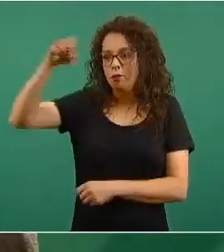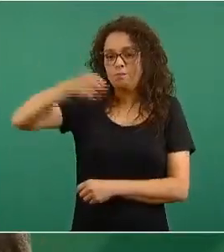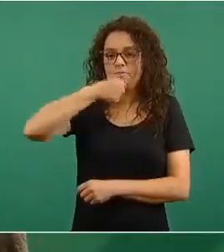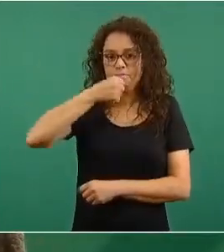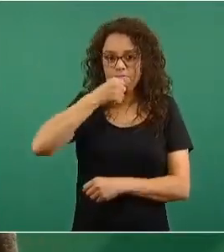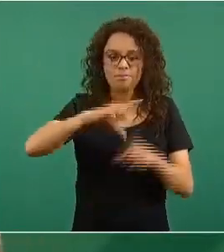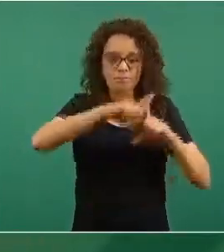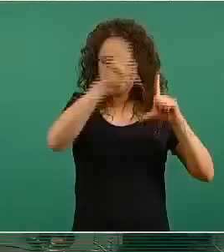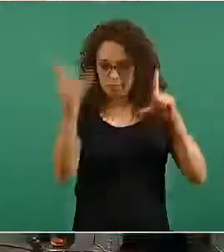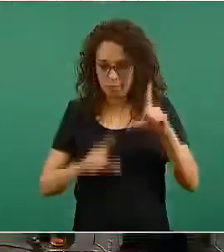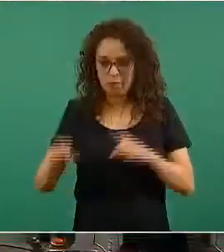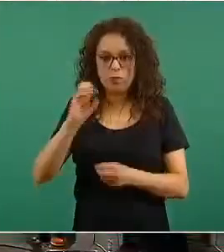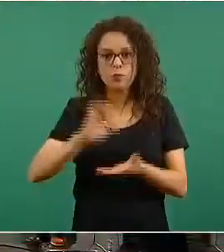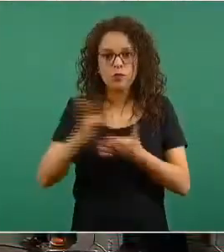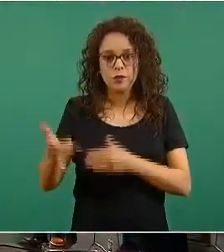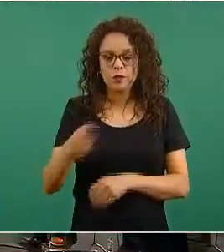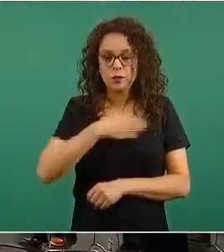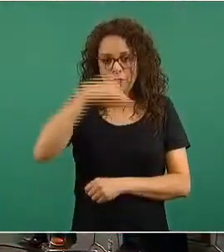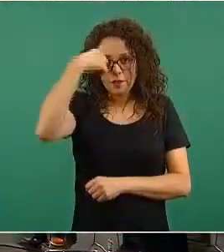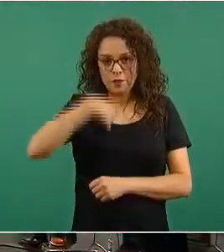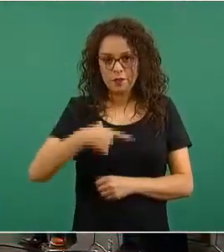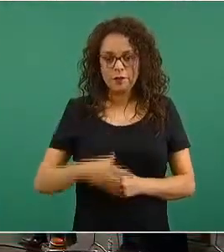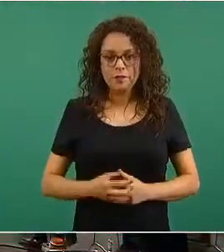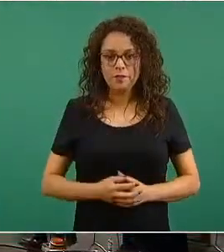gracias. Buenas noches.